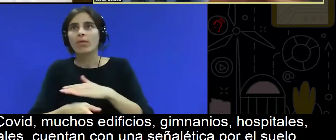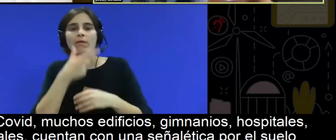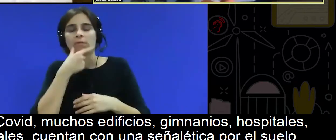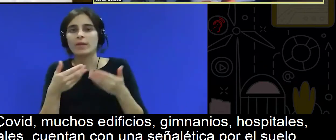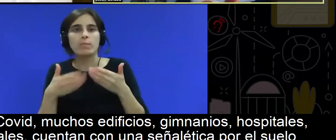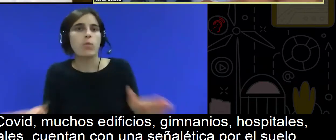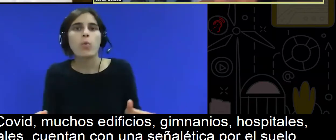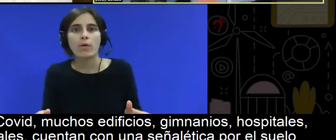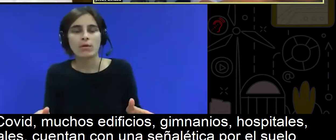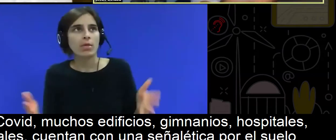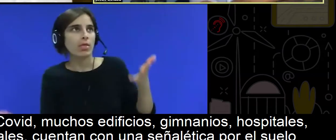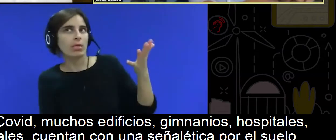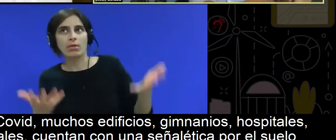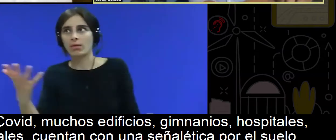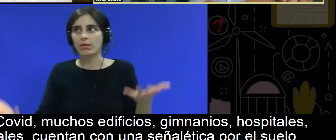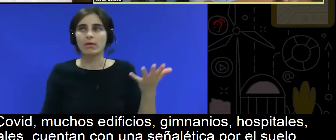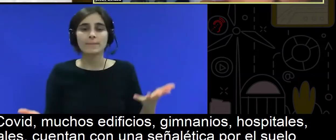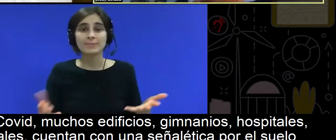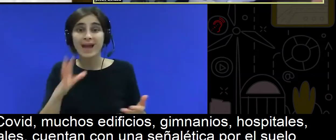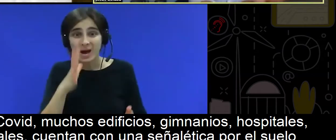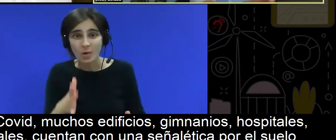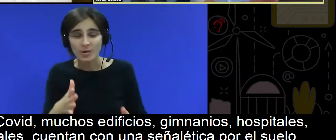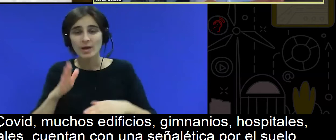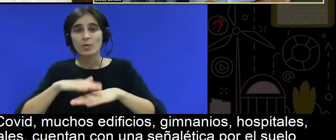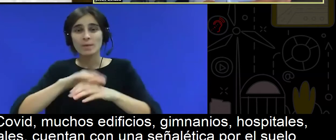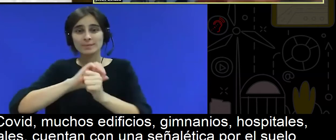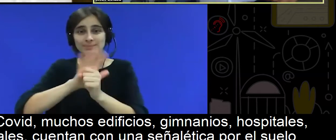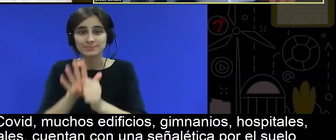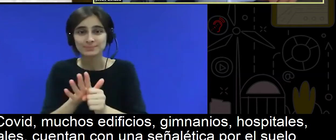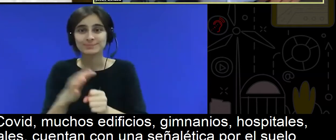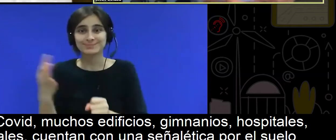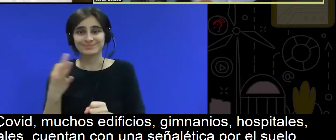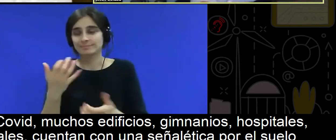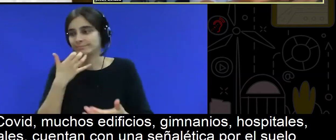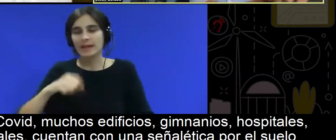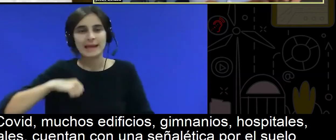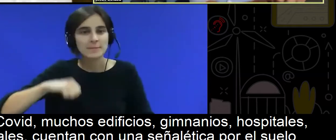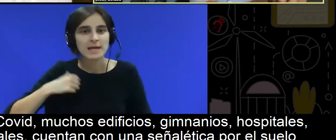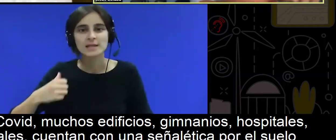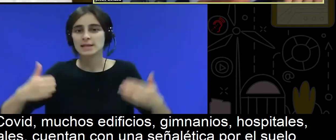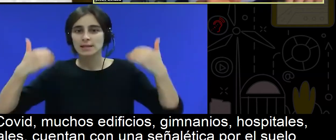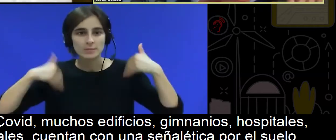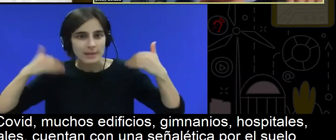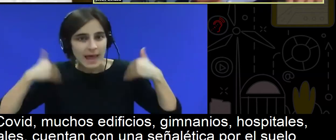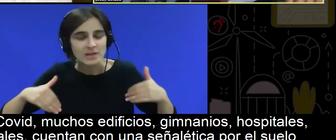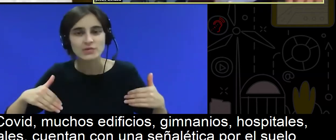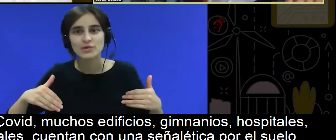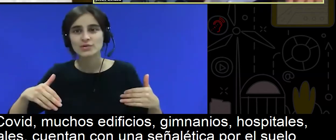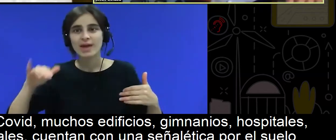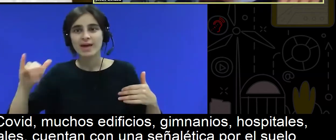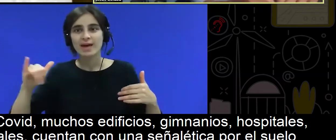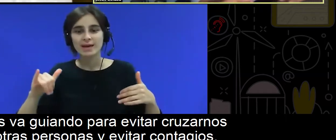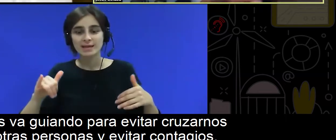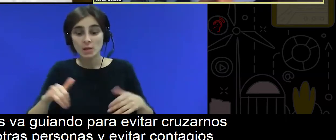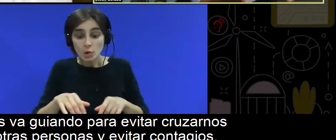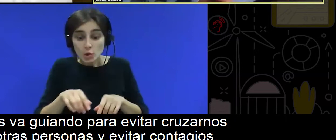COVID, resulta que muchos espacios, muchos edificios, gimnasios, hospitales, edificios ministeriales, cuentan con una señalética por el